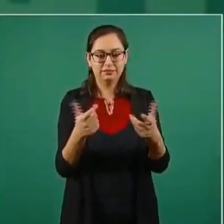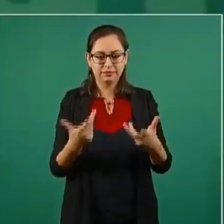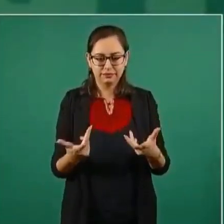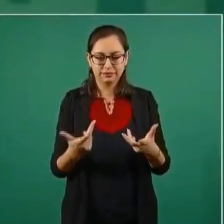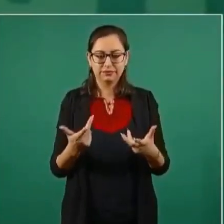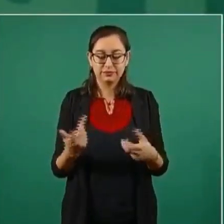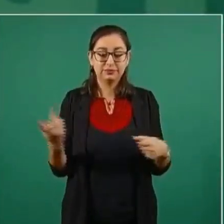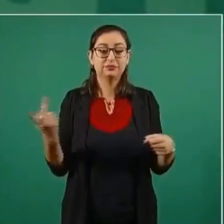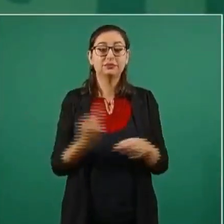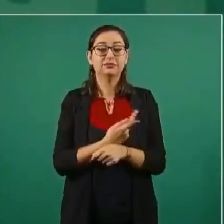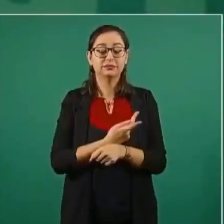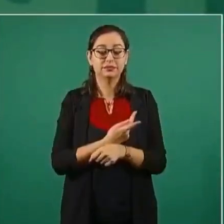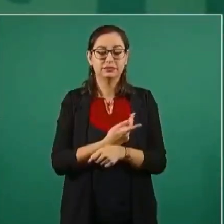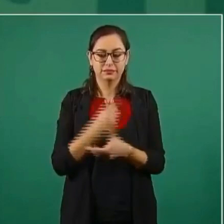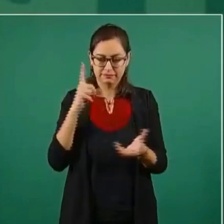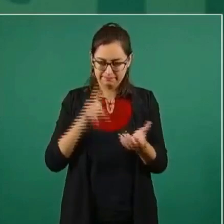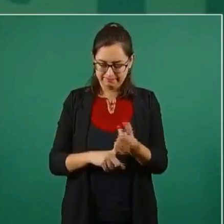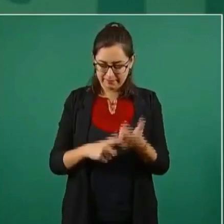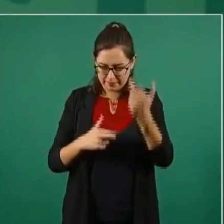se